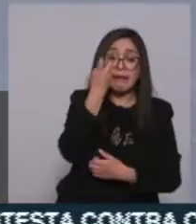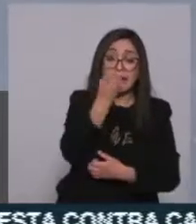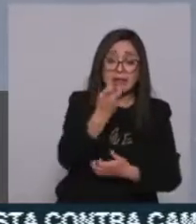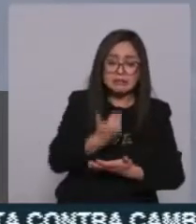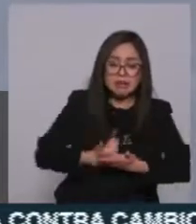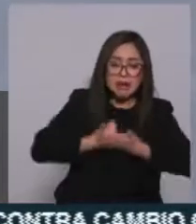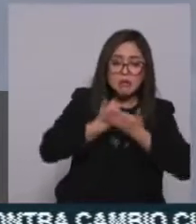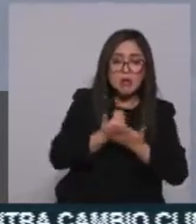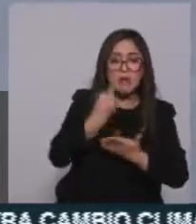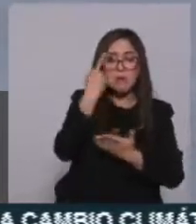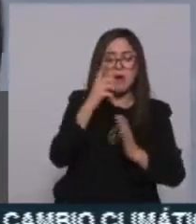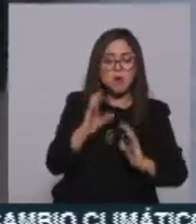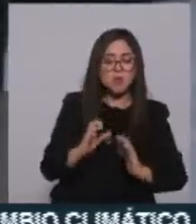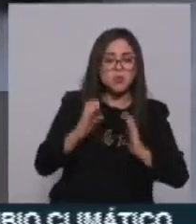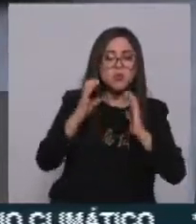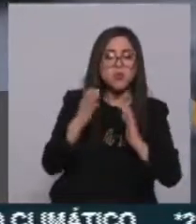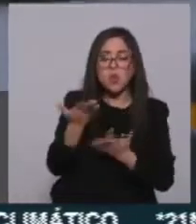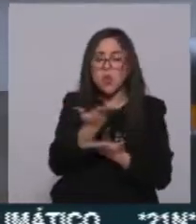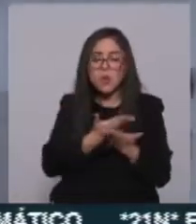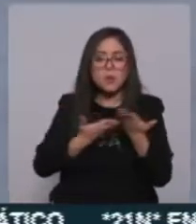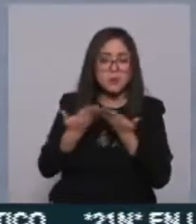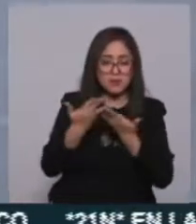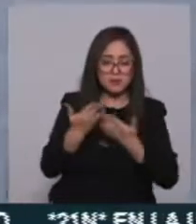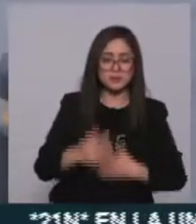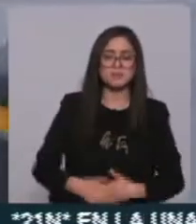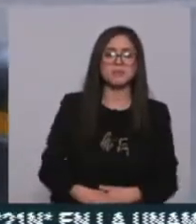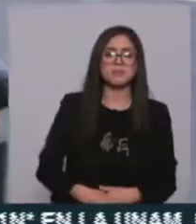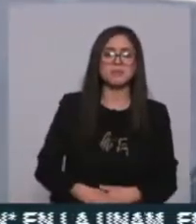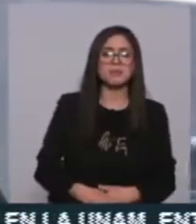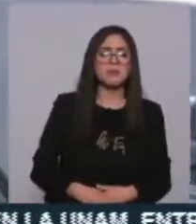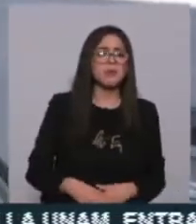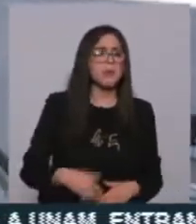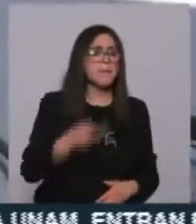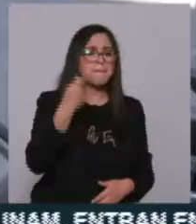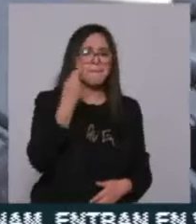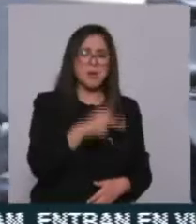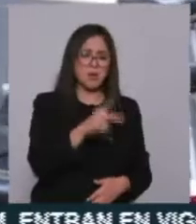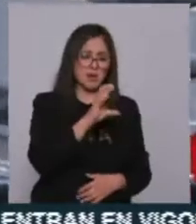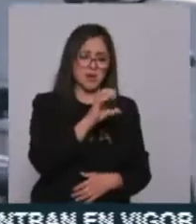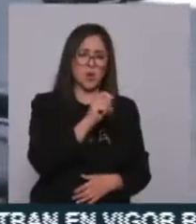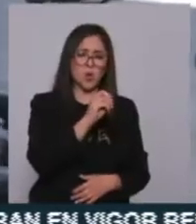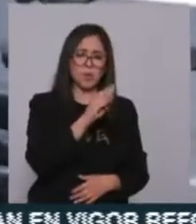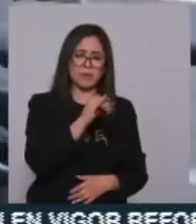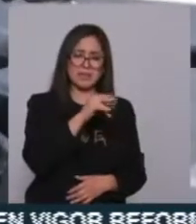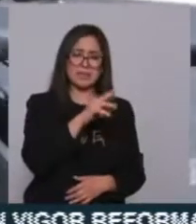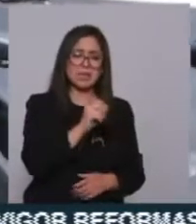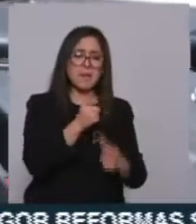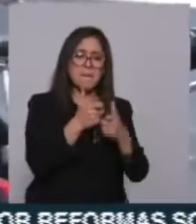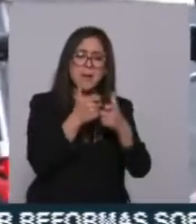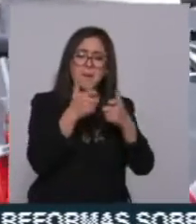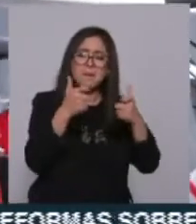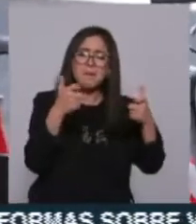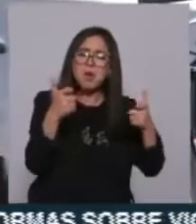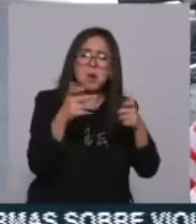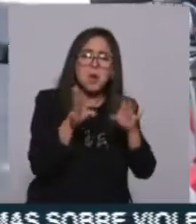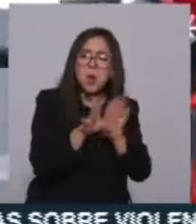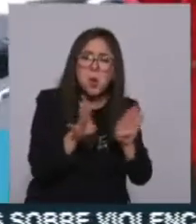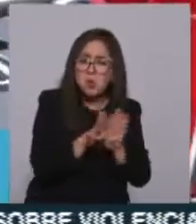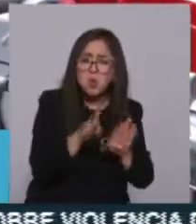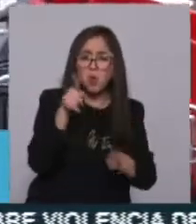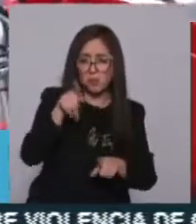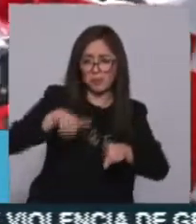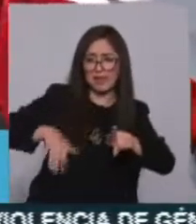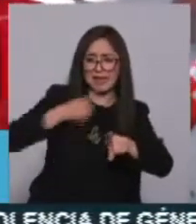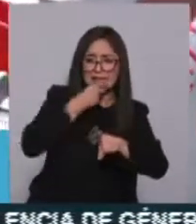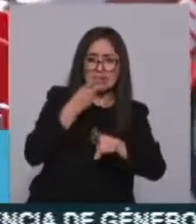compartir. Alejandra, ¿hacia dónde debe crecer Ecobici aquí en la Ciudad de México? Hablabas de que de alguna manera está más o menos